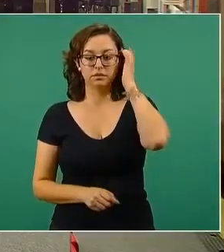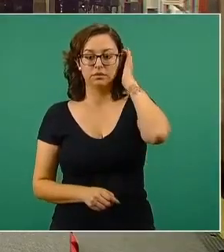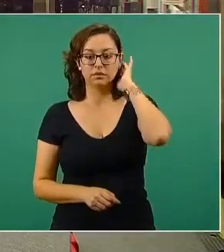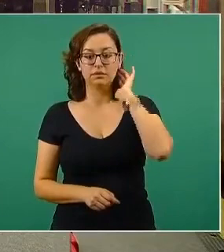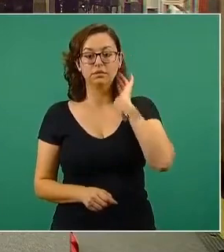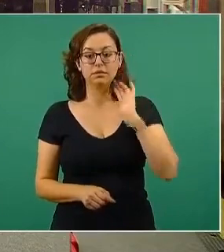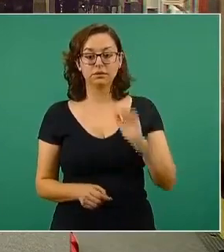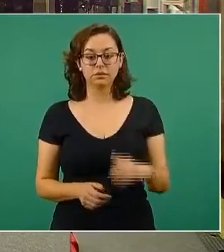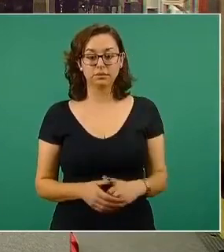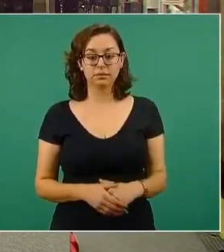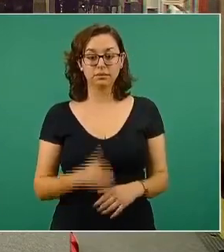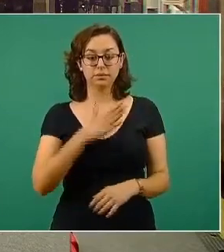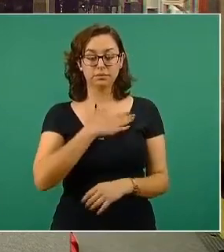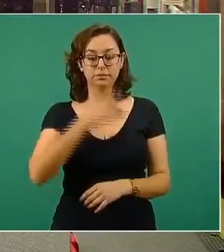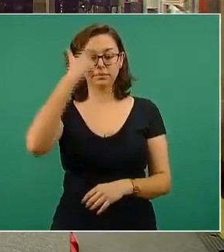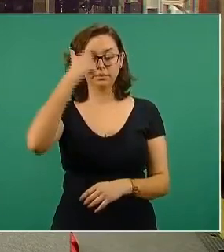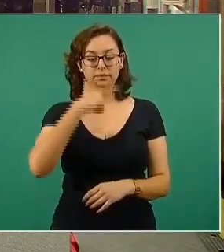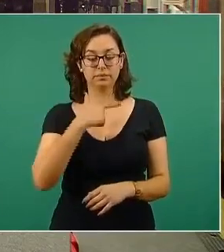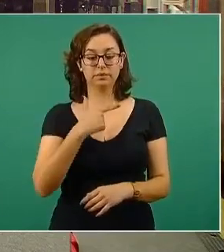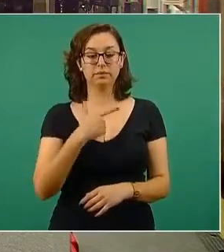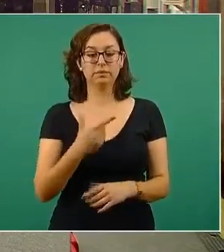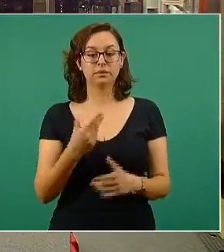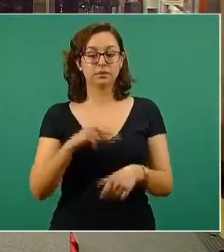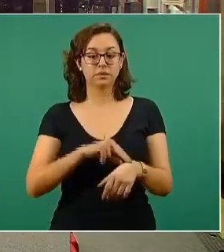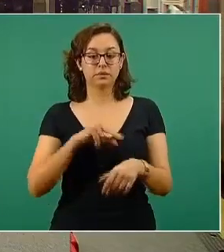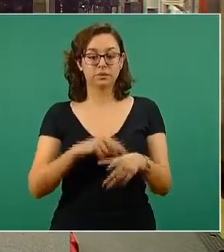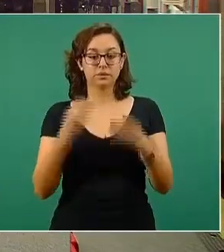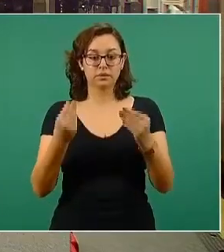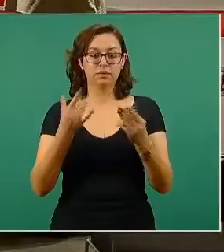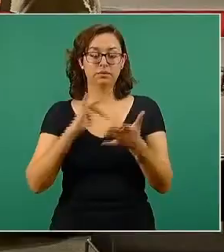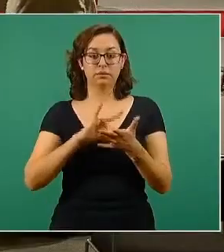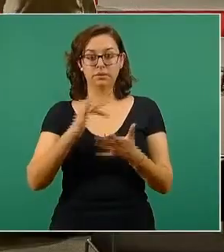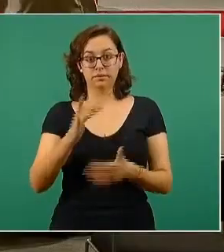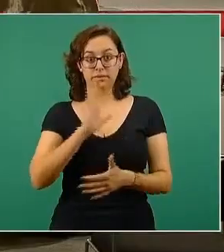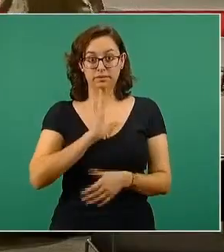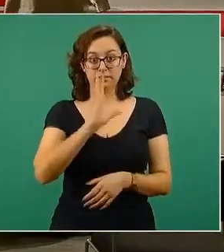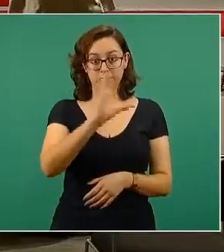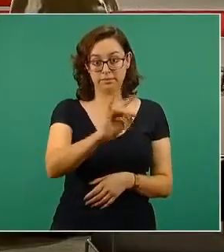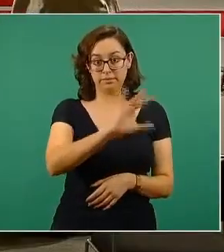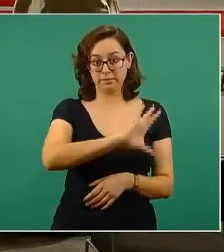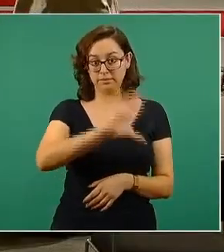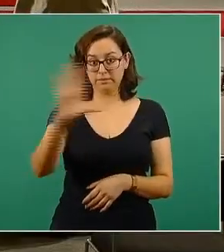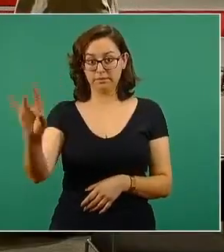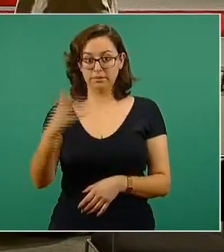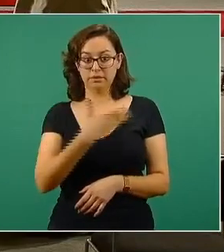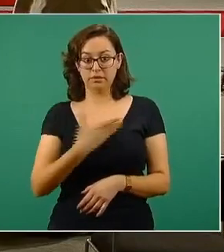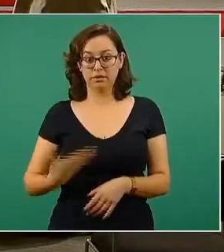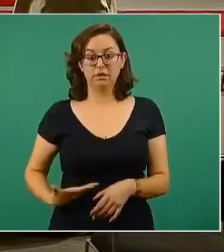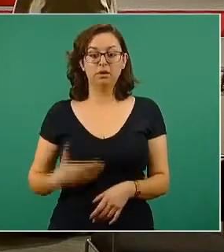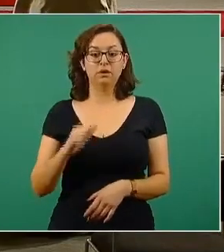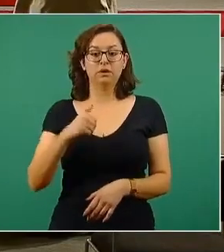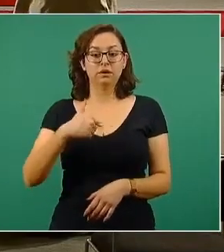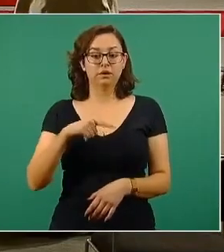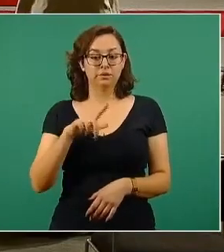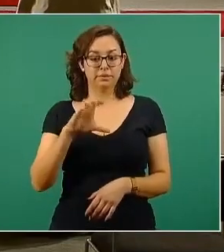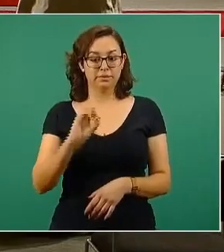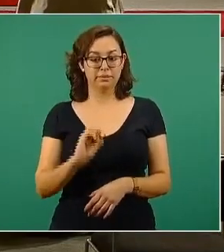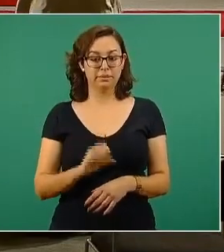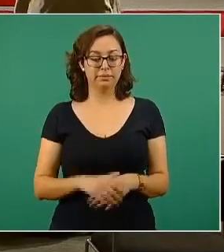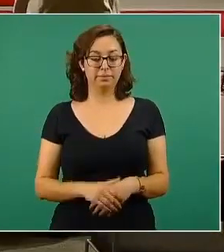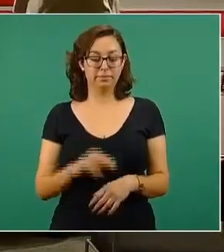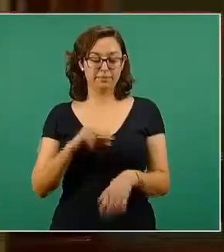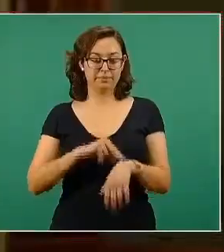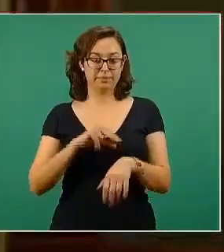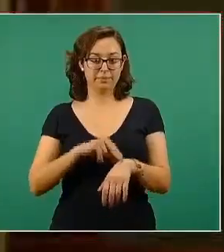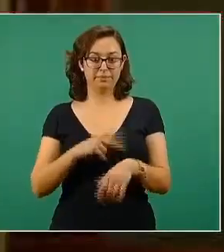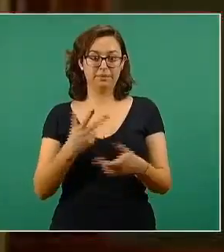Gracias. Buenas noches, doctores, muchas gracias. Saludamos también al presidente Andrés Manuel López Obrador. Doctor, tengo varias preguntas, pero bueno, ya no más